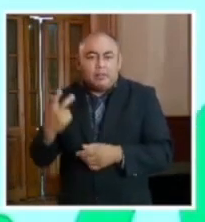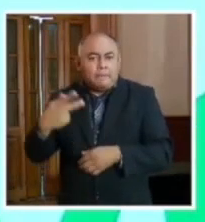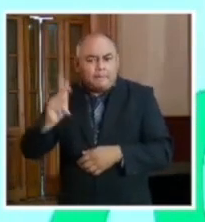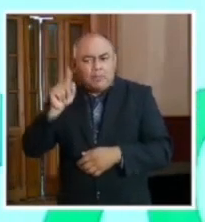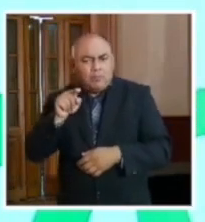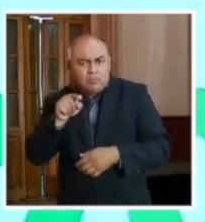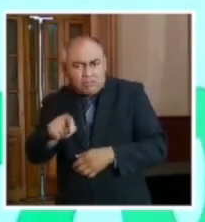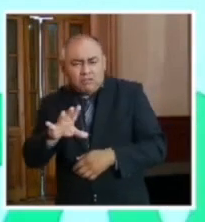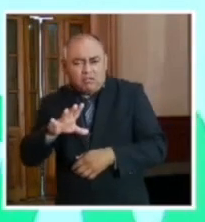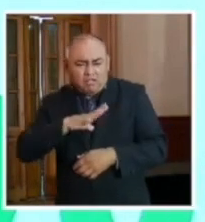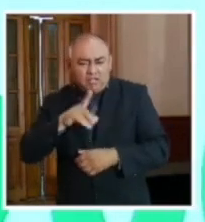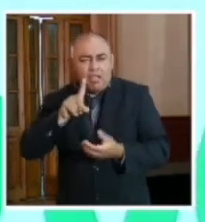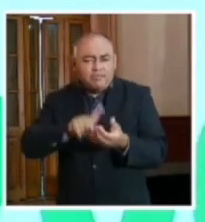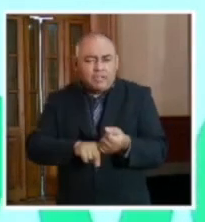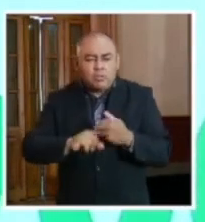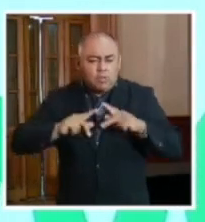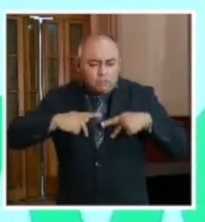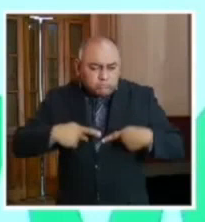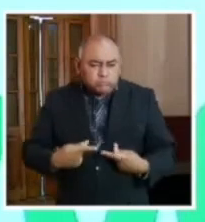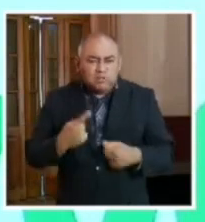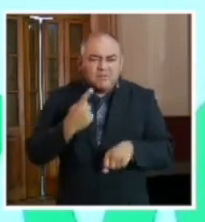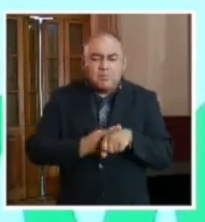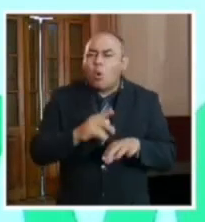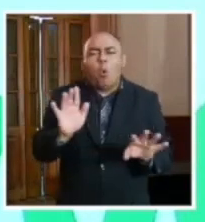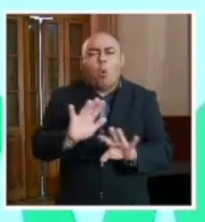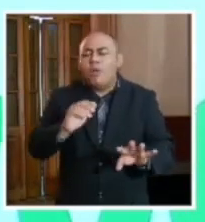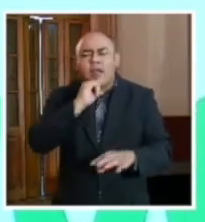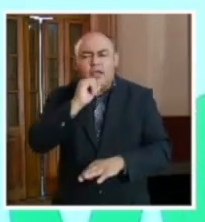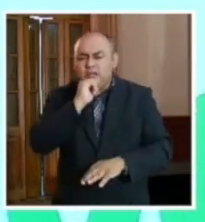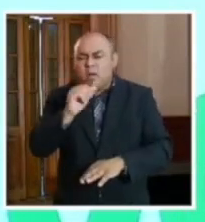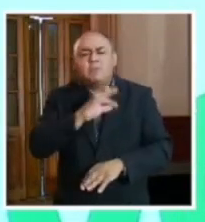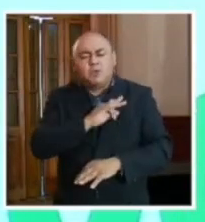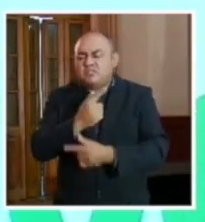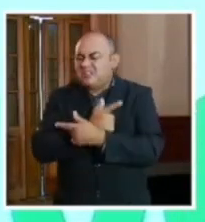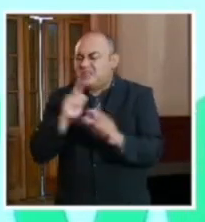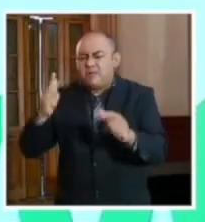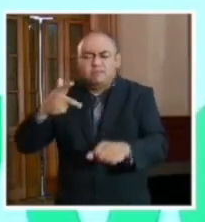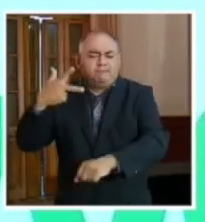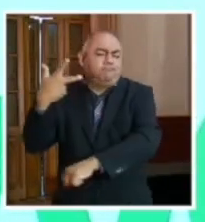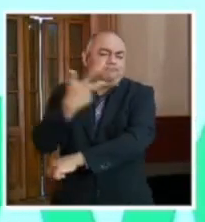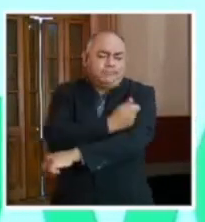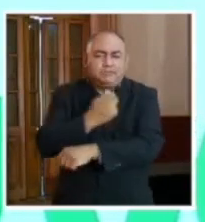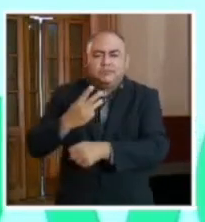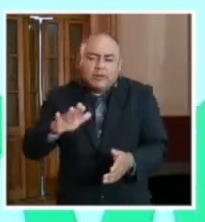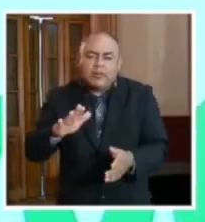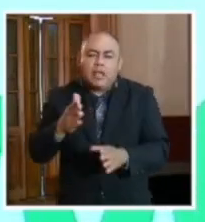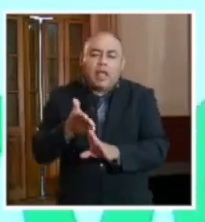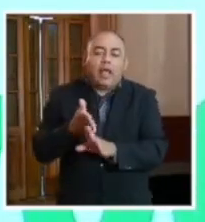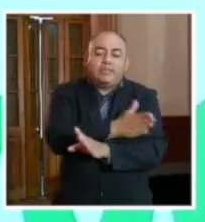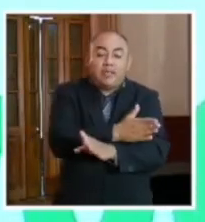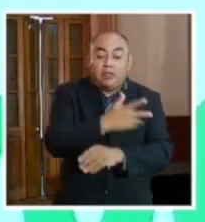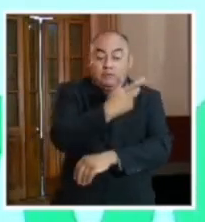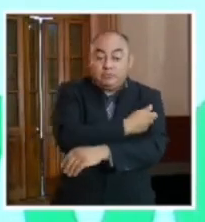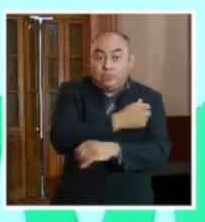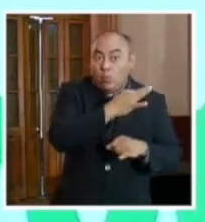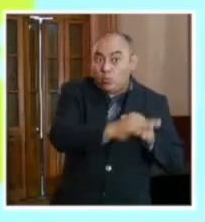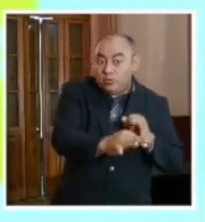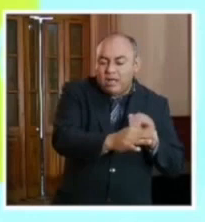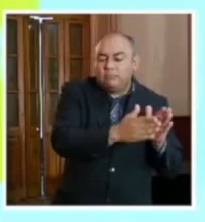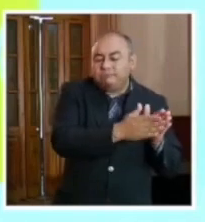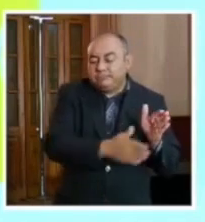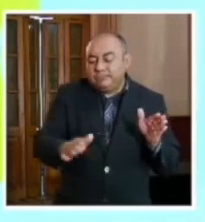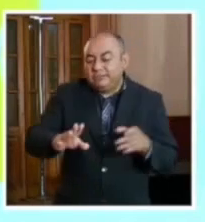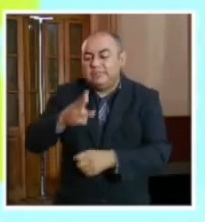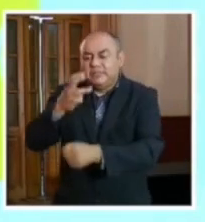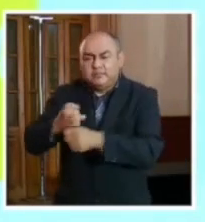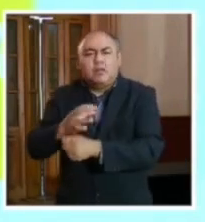esta cifra 16 mil 253 personas han fallecido en cuanto al número de hospitalizaciones se reportan 33